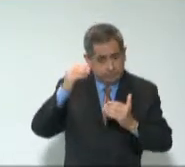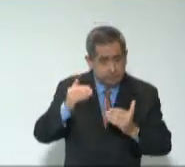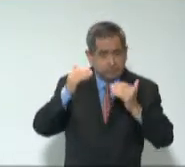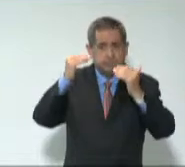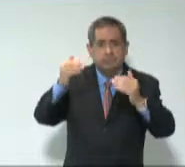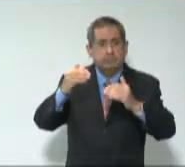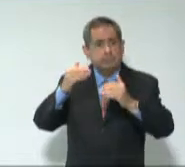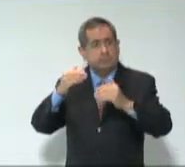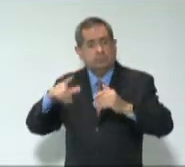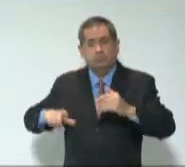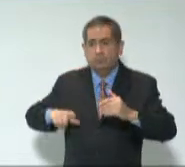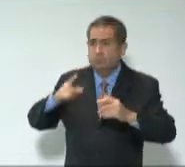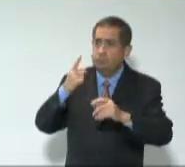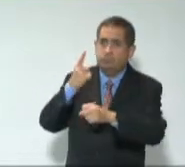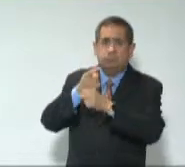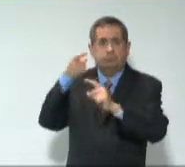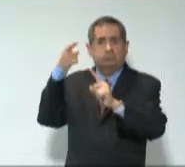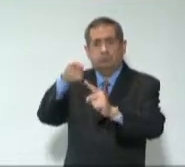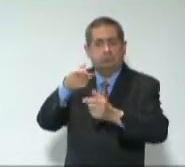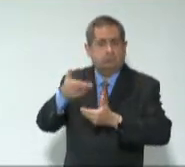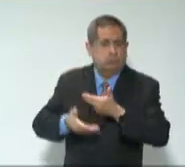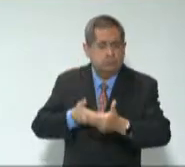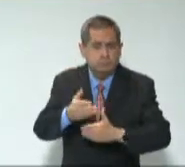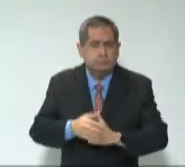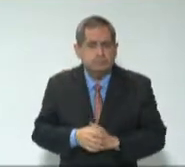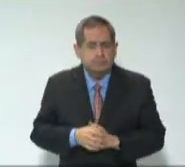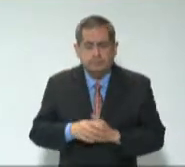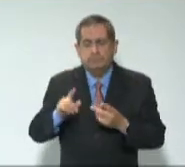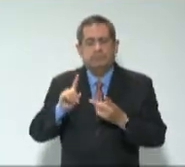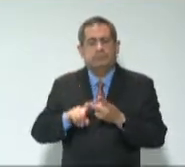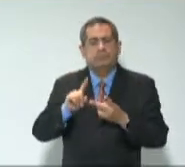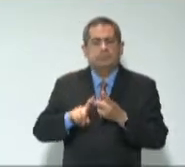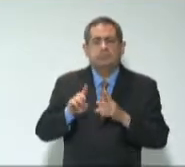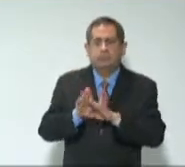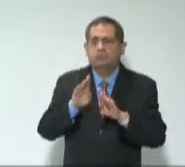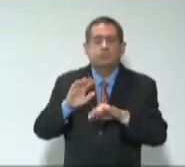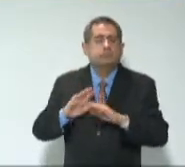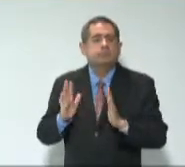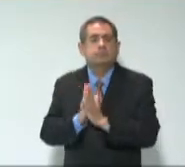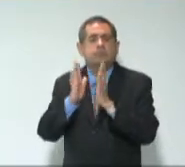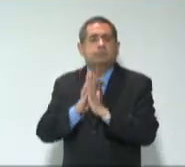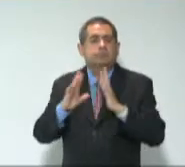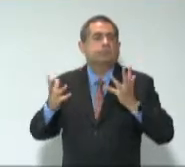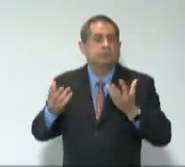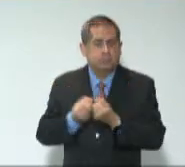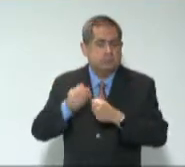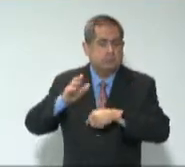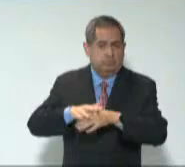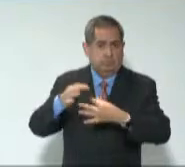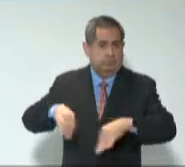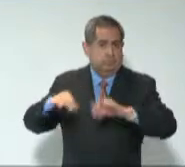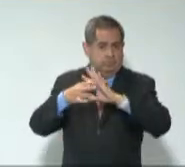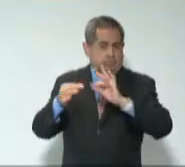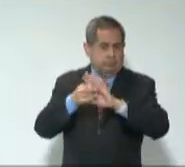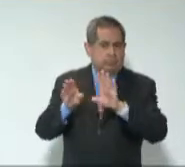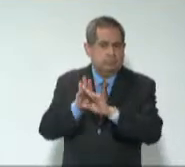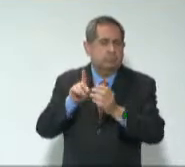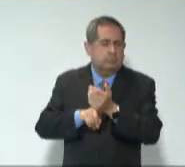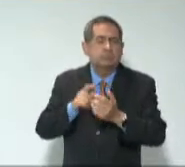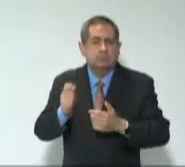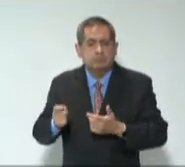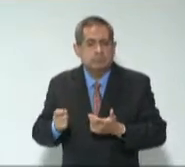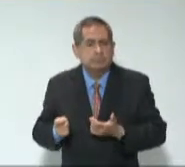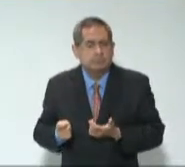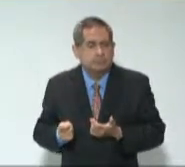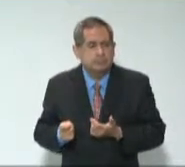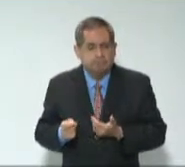visión del estado como único proveedor de servicios el segundo Pilar la la la participación que va incluso mucho más allá no frente al